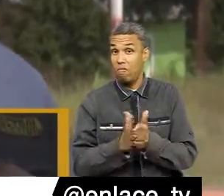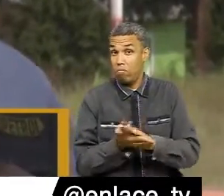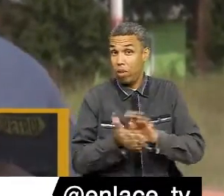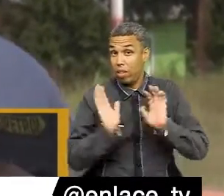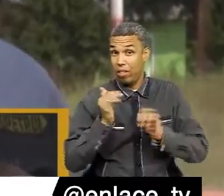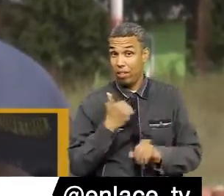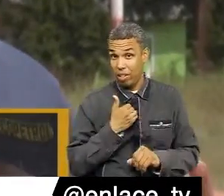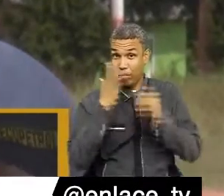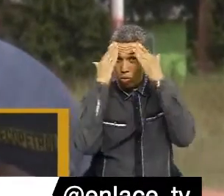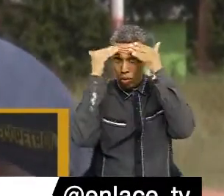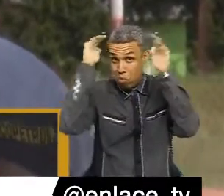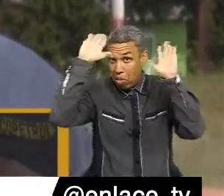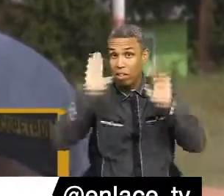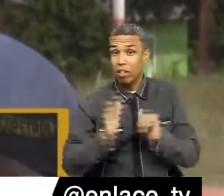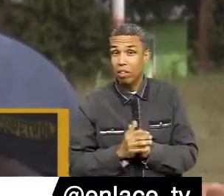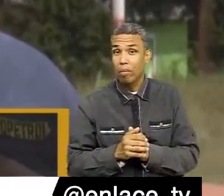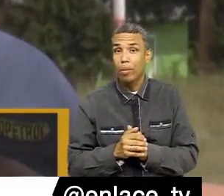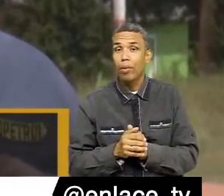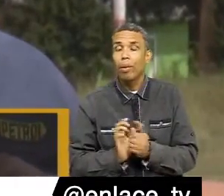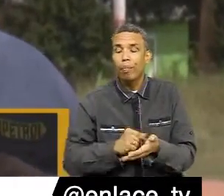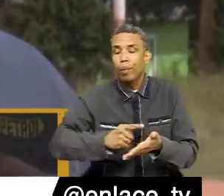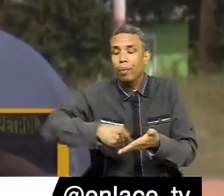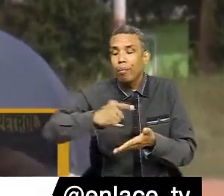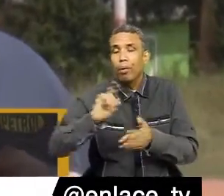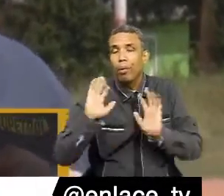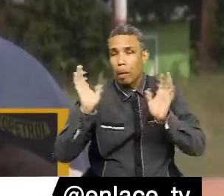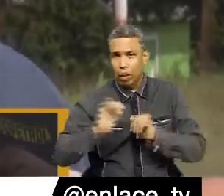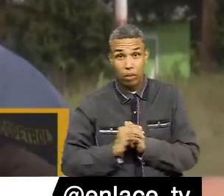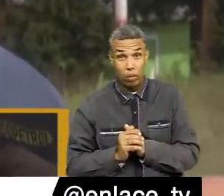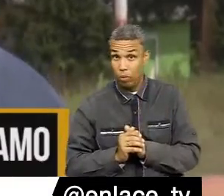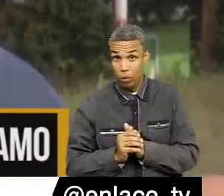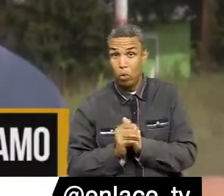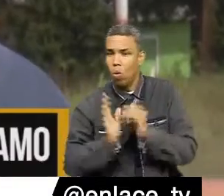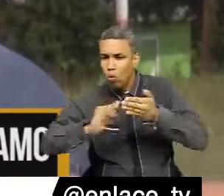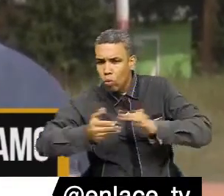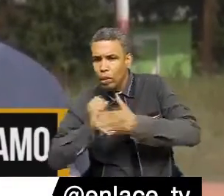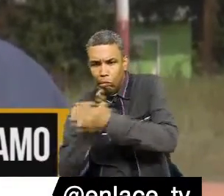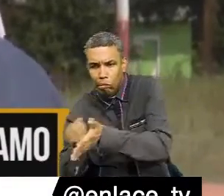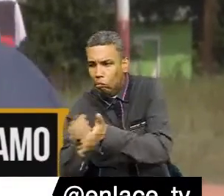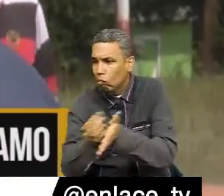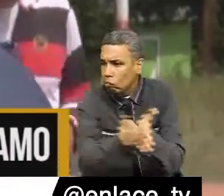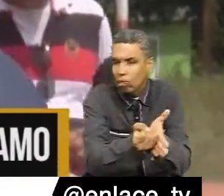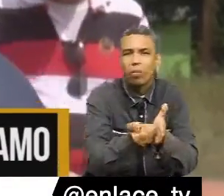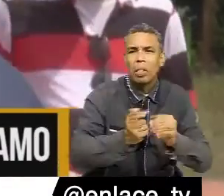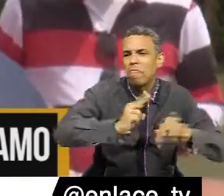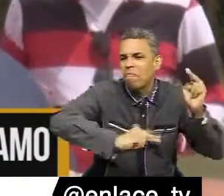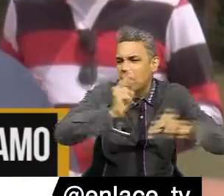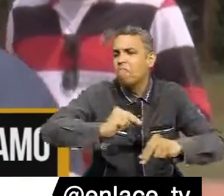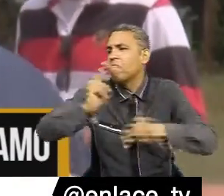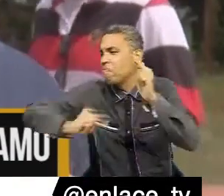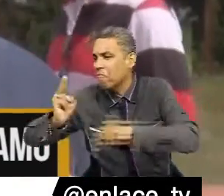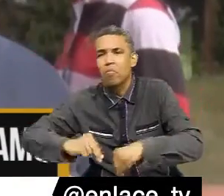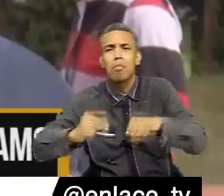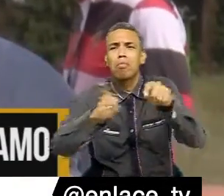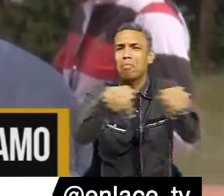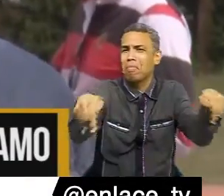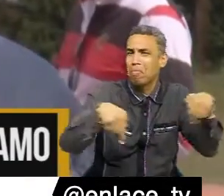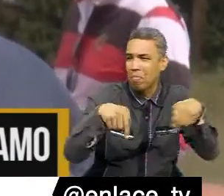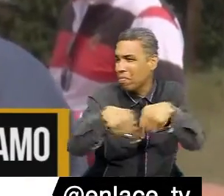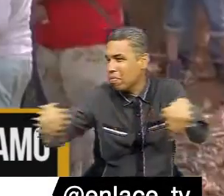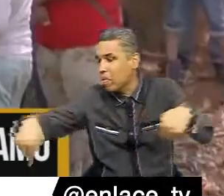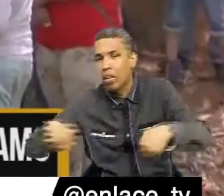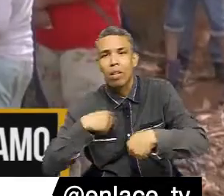hubiese escuelas, hospital, vías en buen estado. La cantidad de plata que está saliendo por estos campos es enorme. No